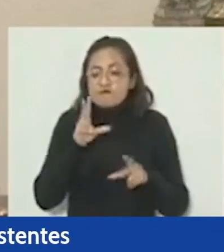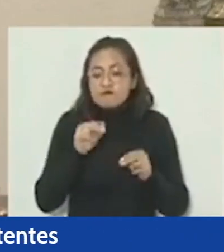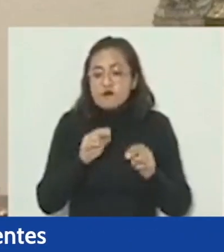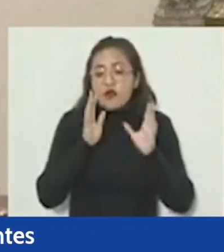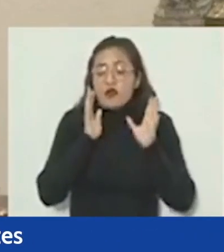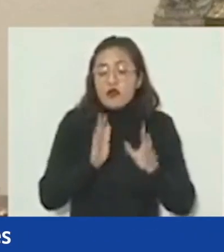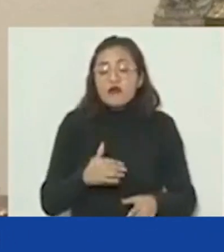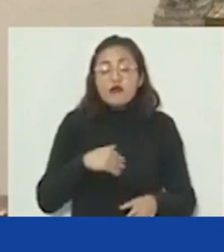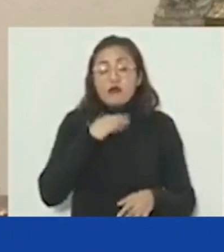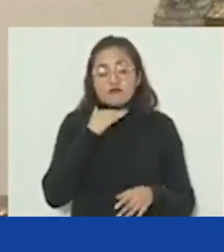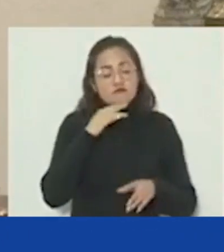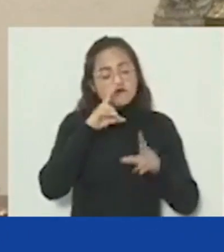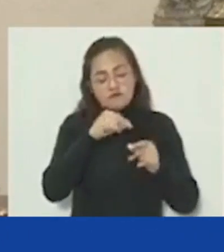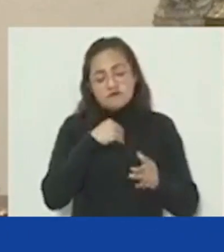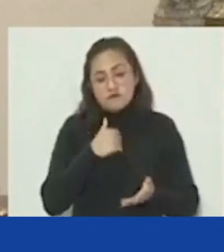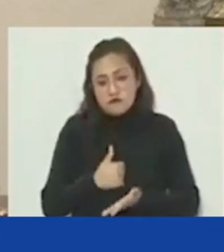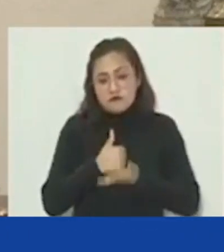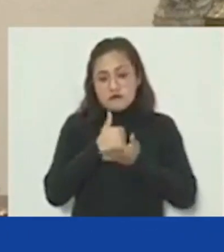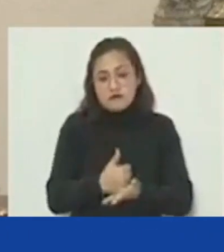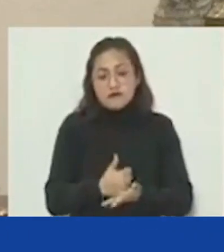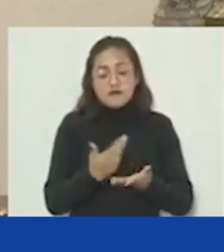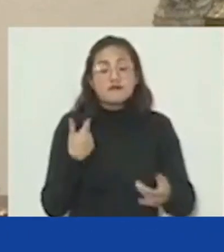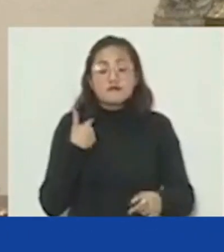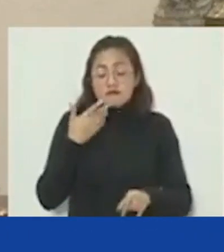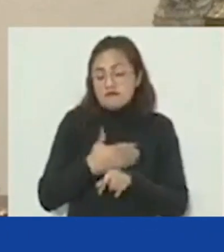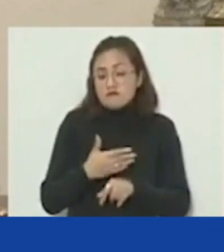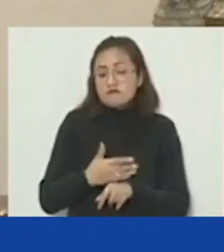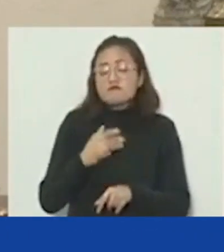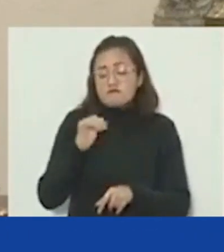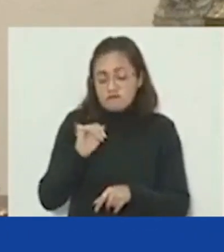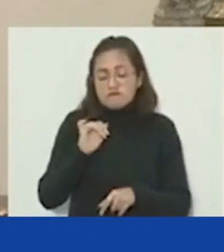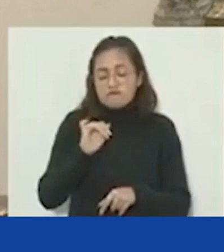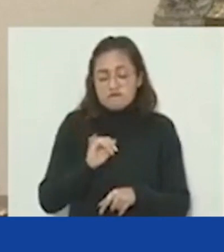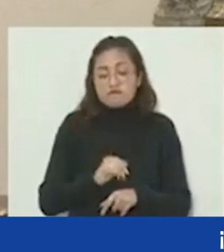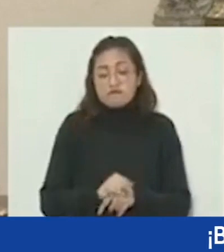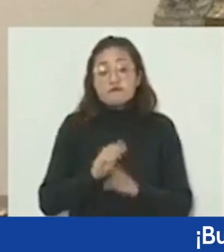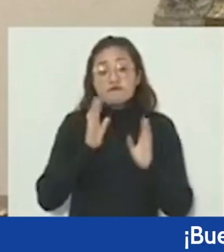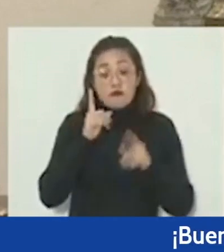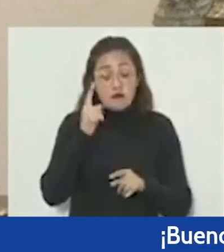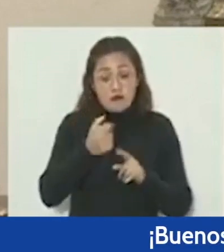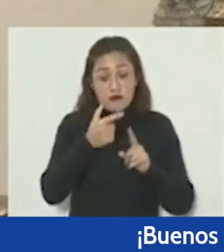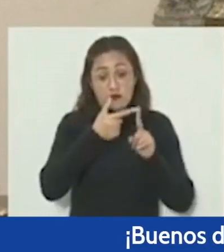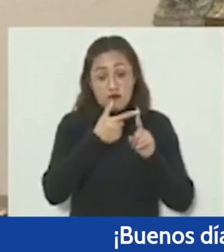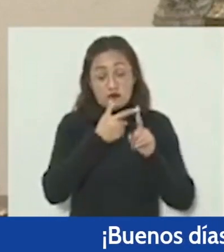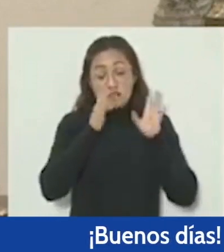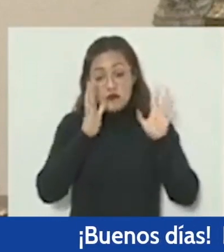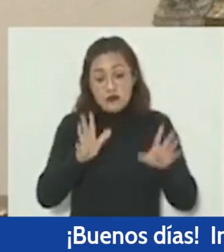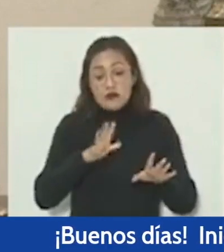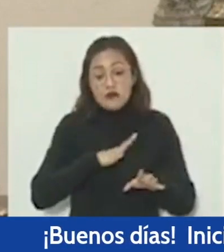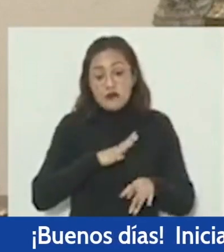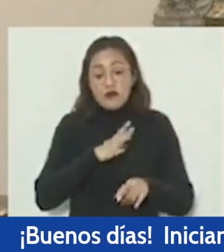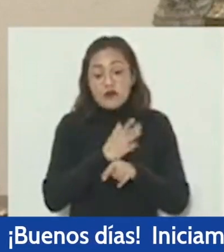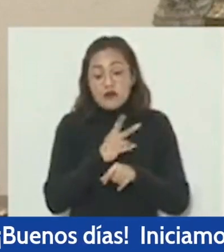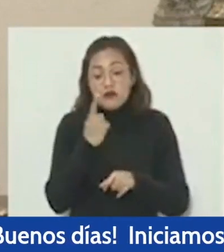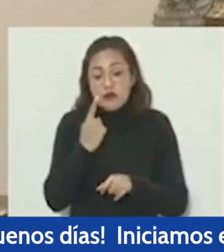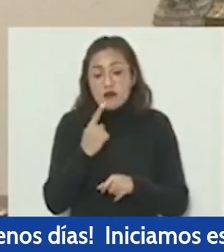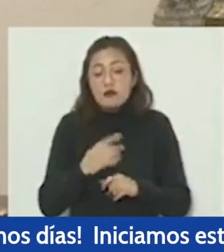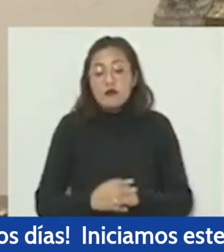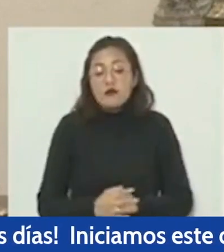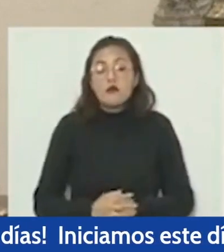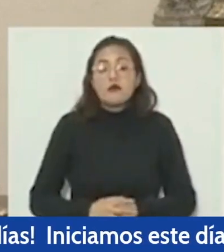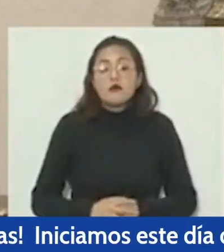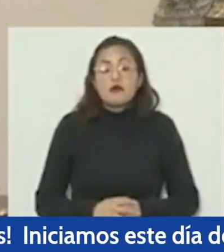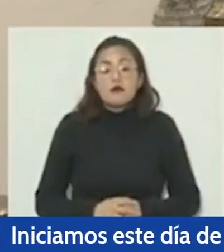quedar sin sanción. O sea, ya hay perfectamente claro